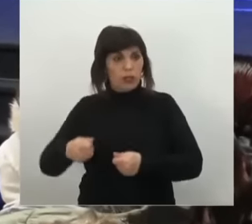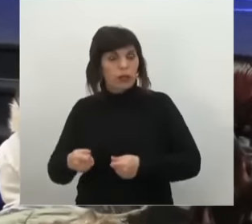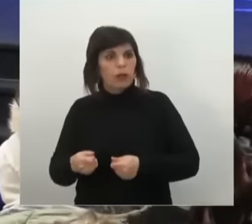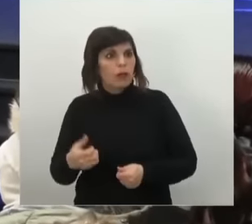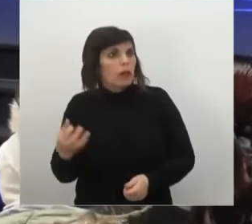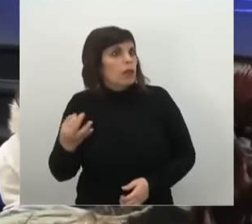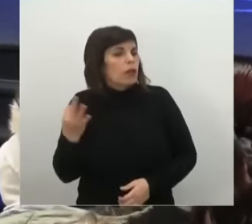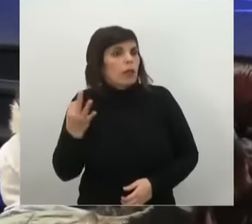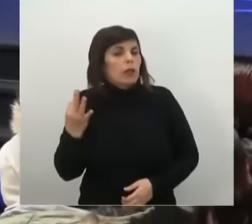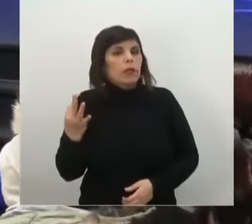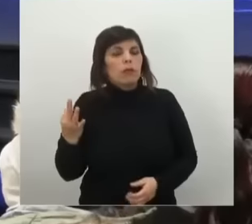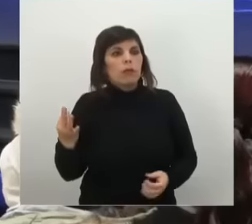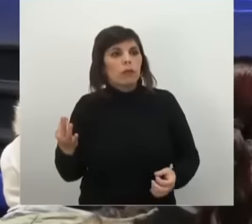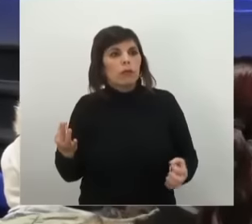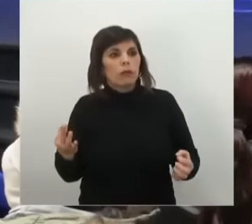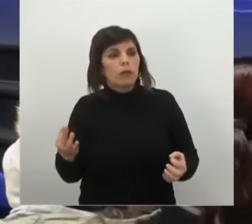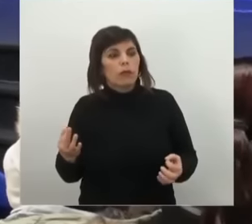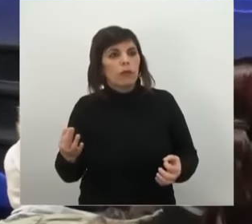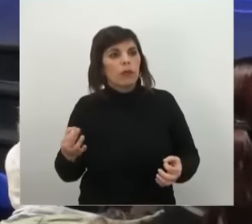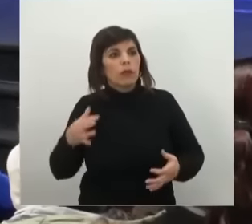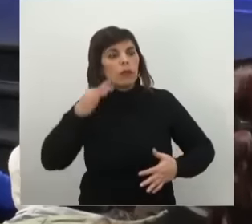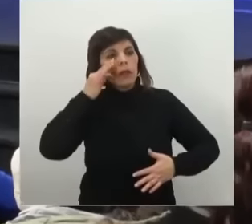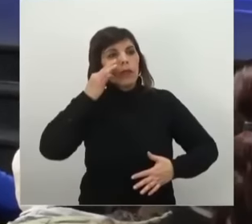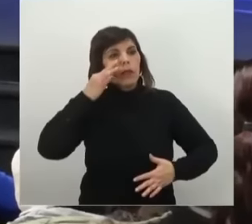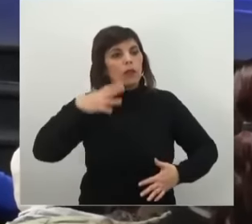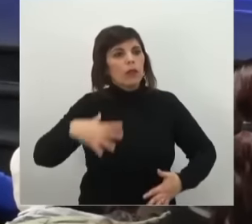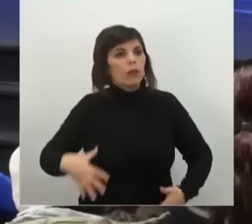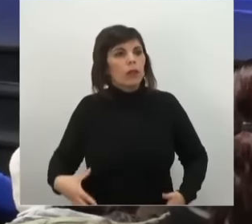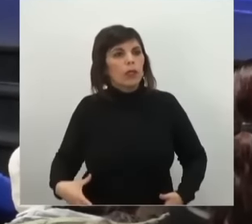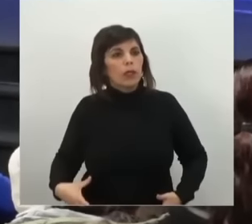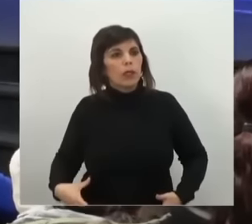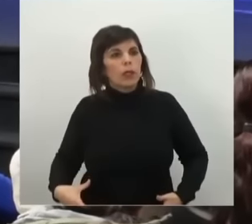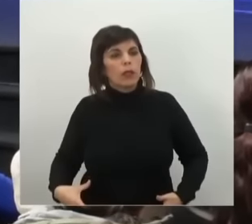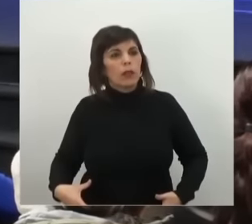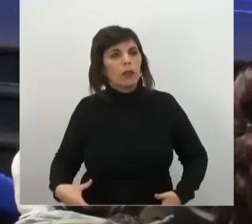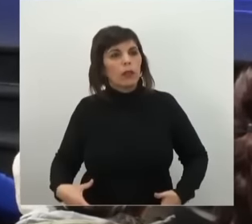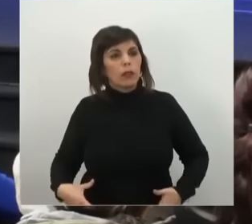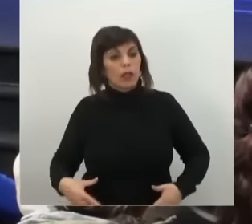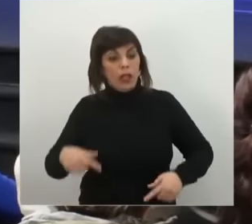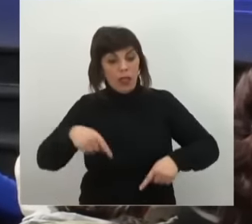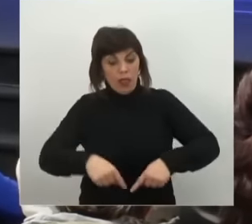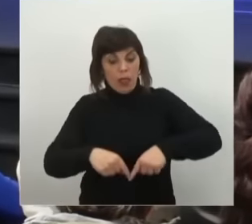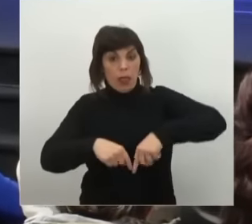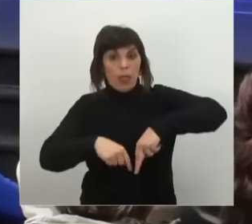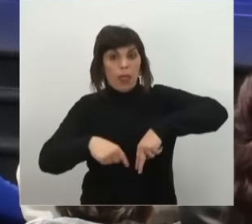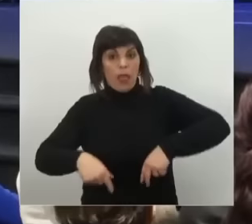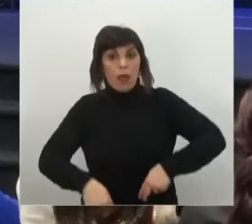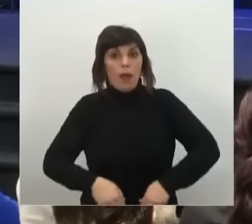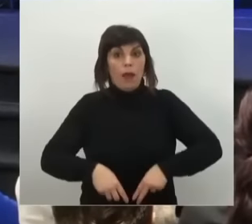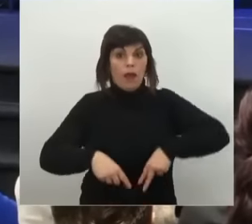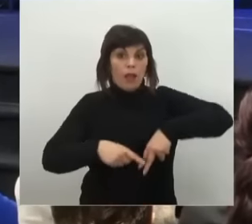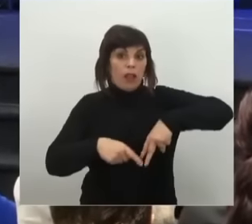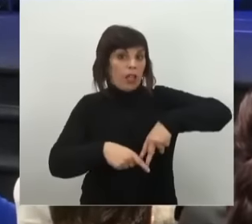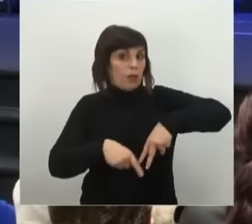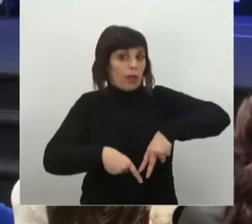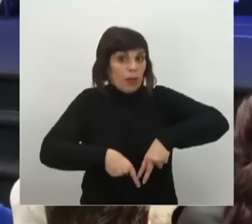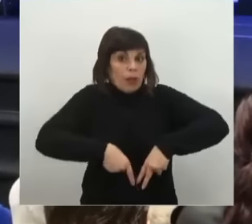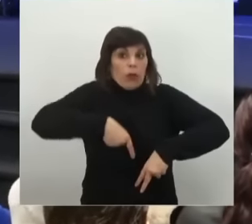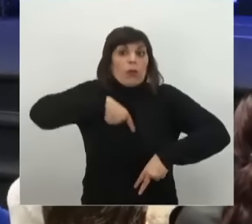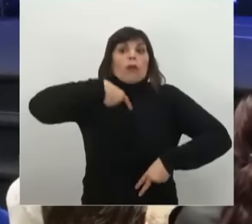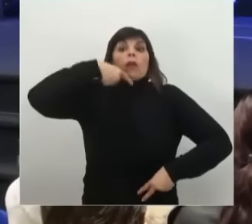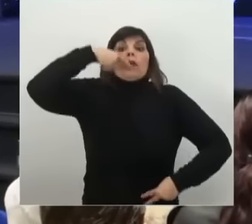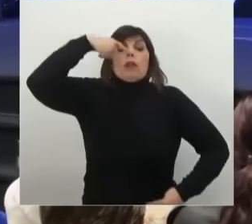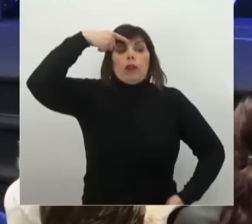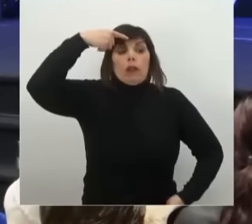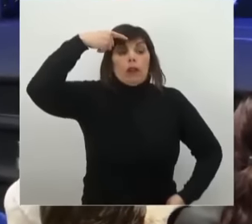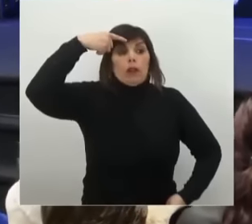sucedió y lo que sucedió Es que mi cuerpo empezó como a desde abajo hacia arriba Ya mi pierna no funcionaban pero como que